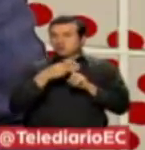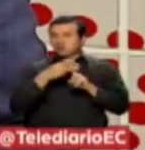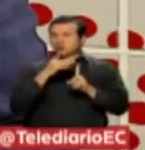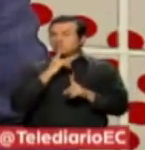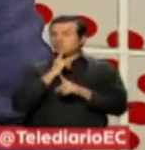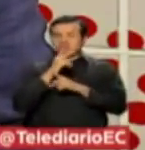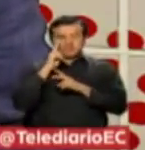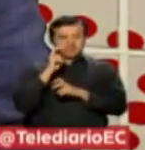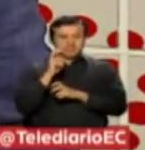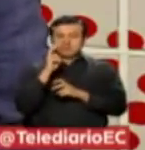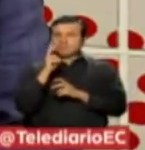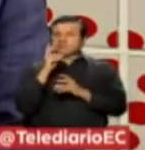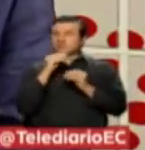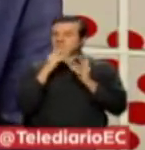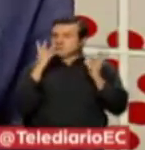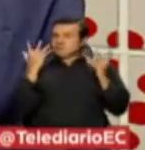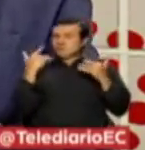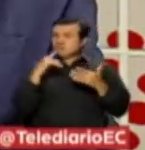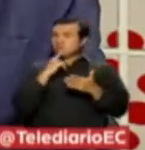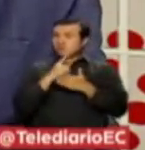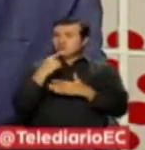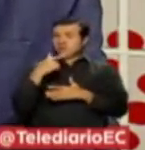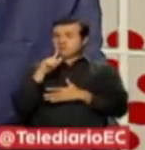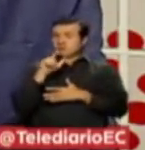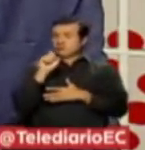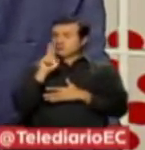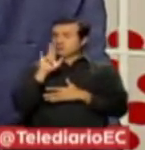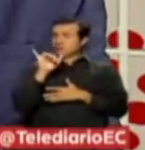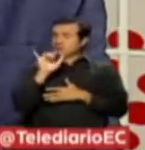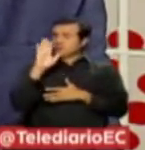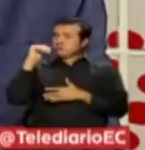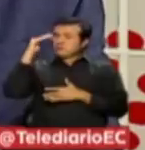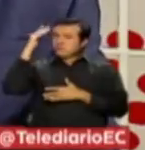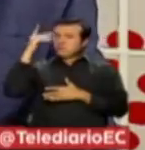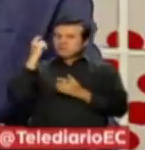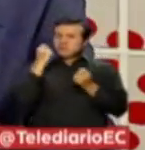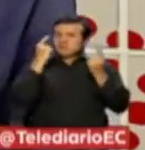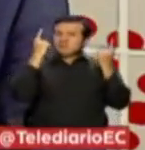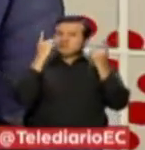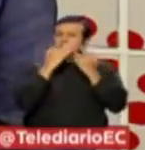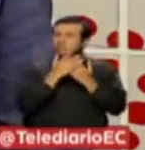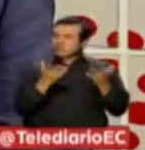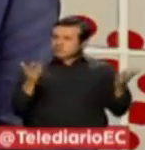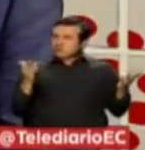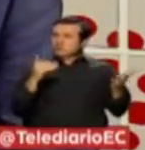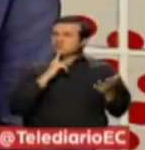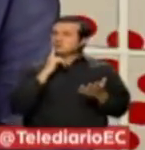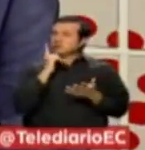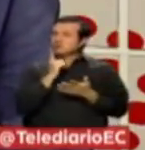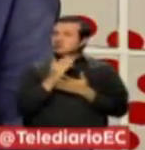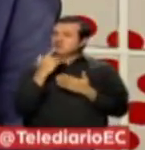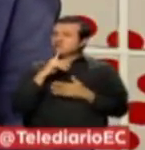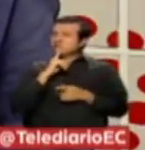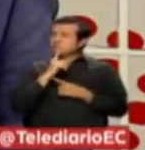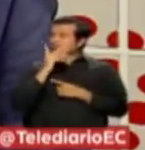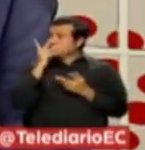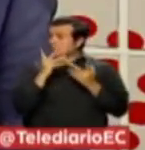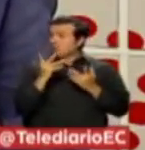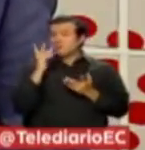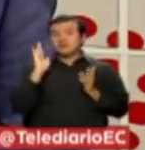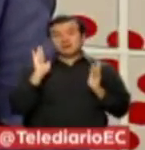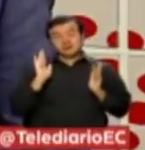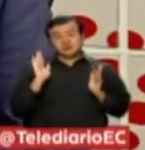los investigó suficientemente y que luego se da cuenta de que, sin embargo, sí podrían